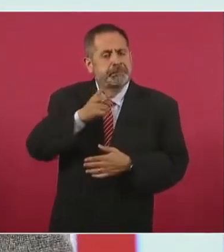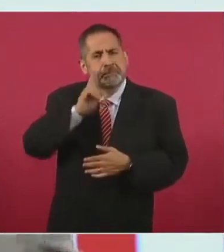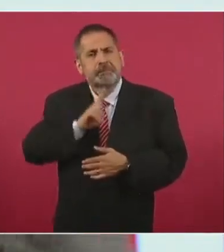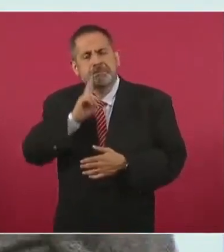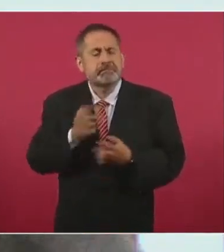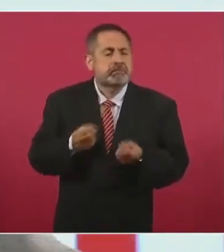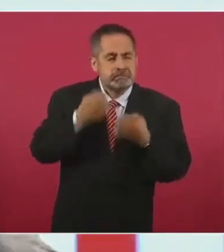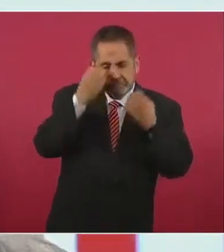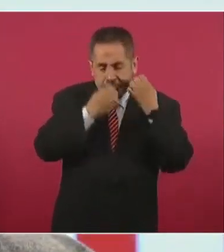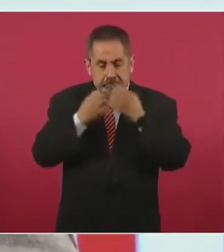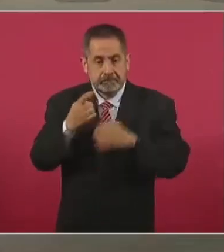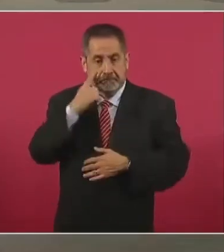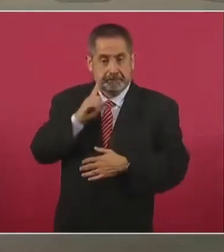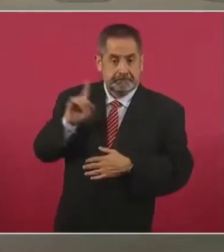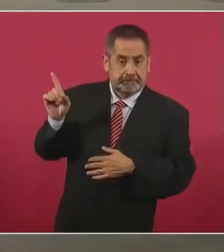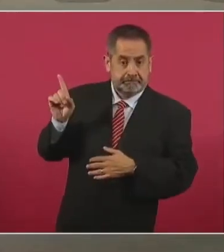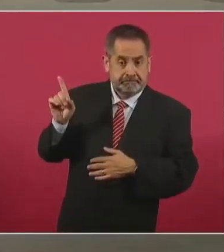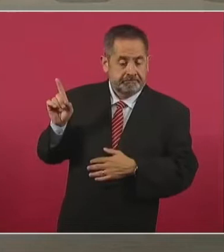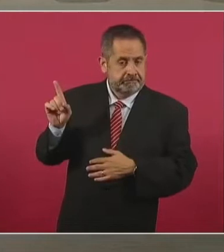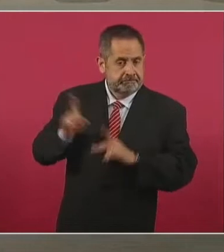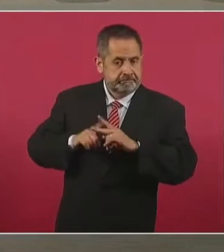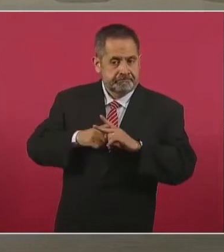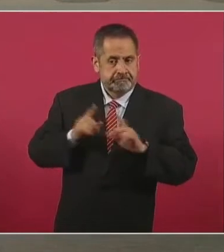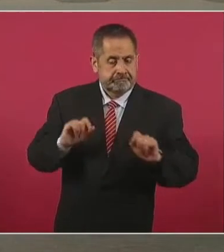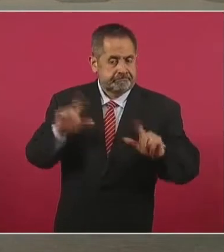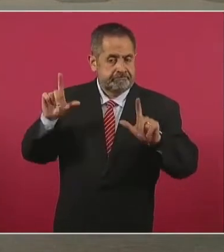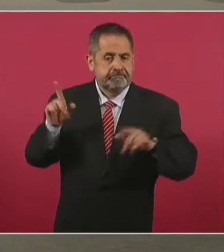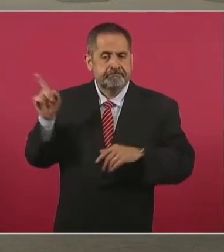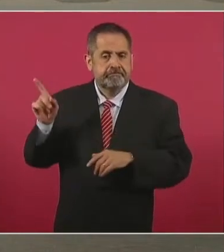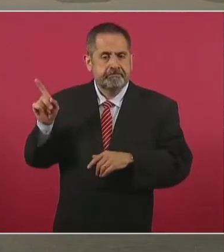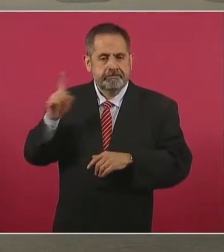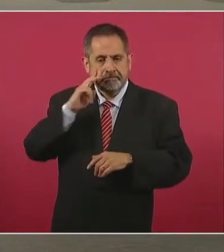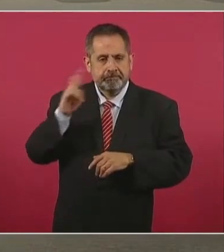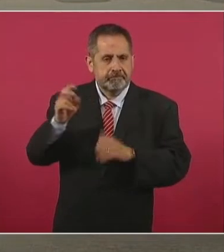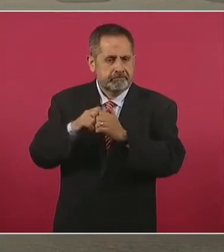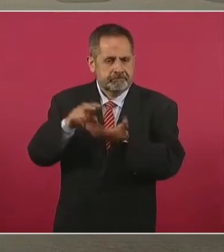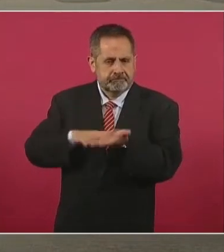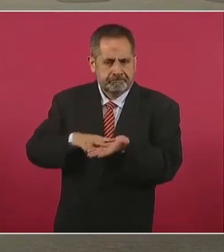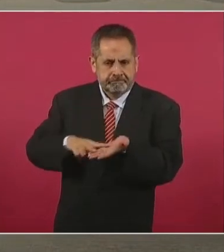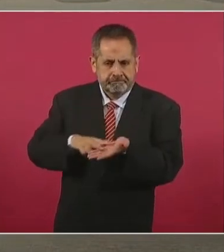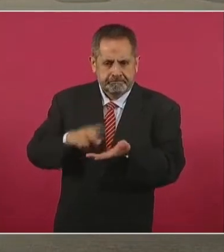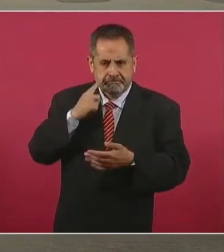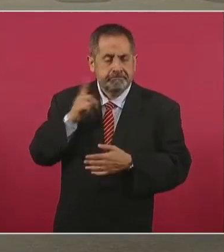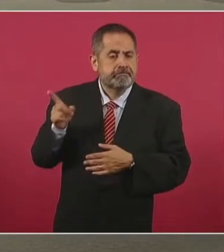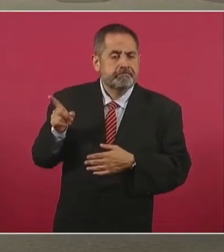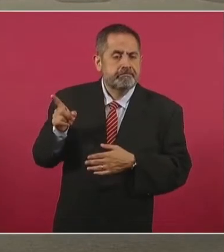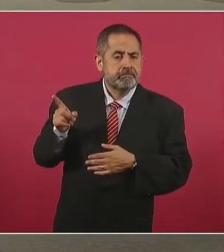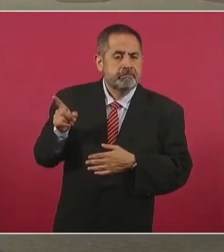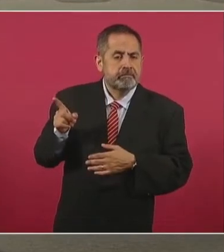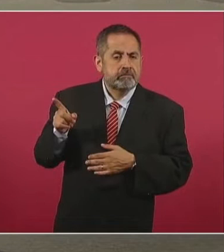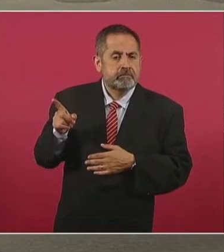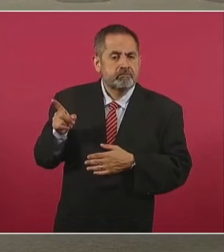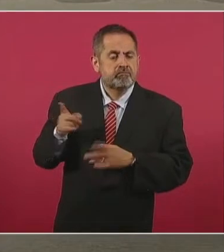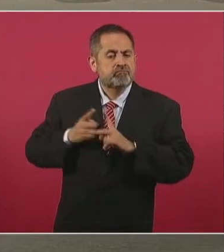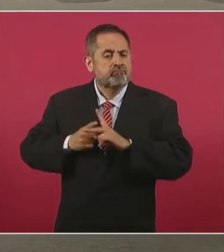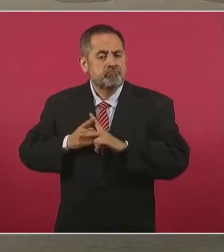representa. En esta gráfica de barras verdes se ve cómo se empieza a